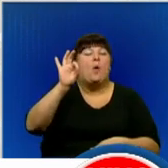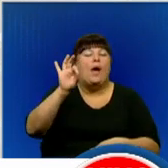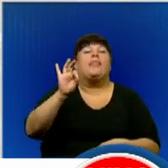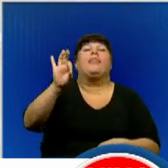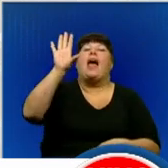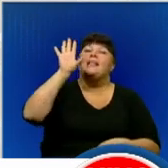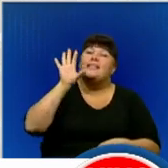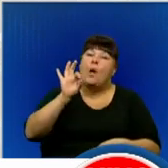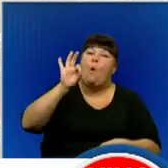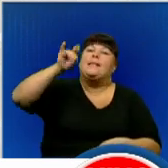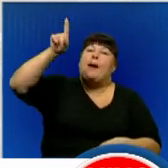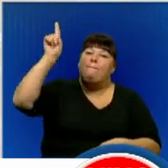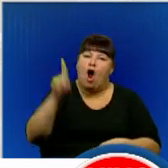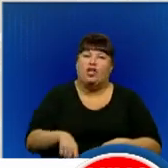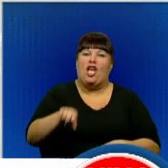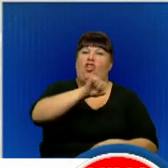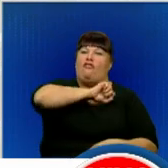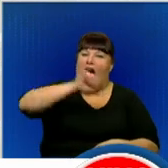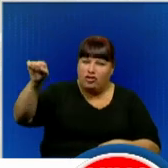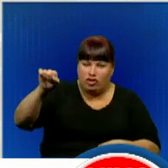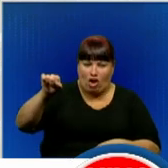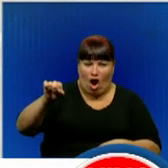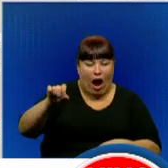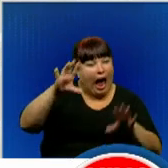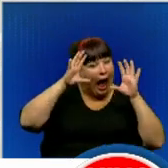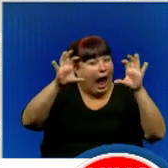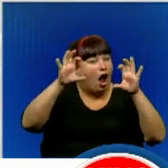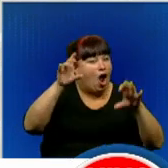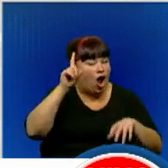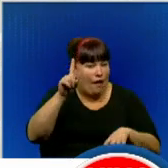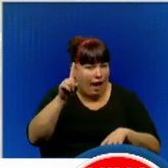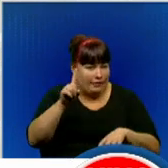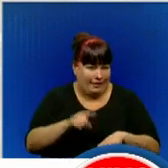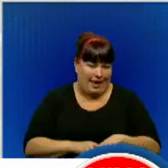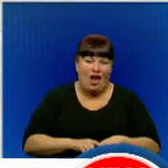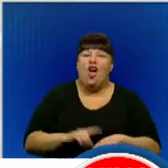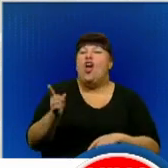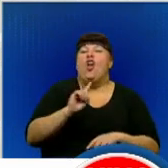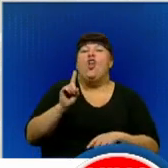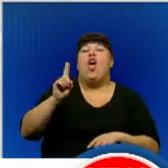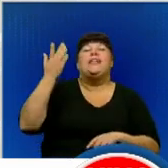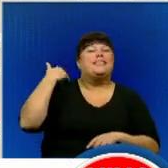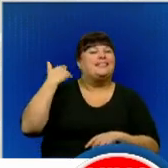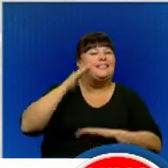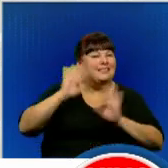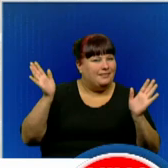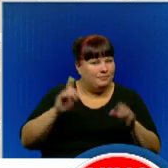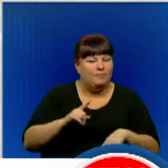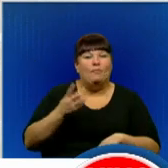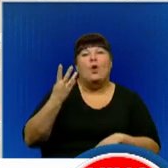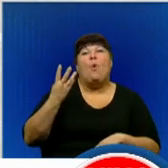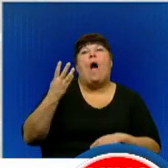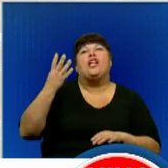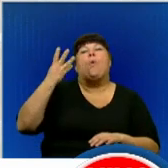50 por ciento de inflación a no olvidarse no pasó no pasó hace cuatro